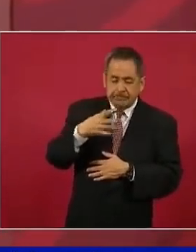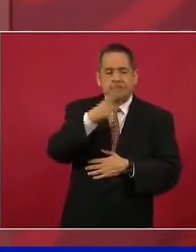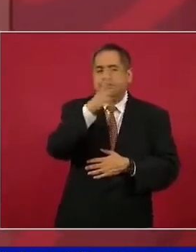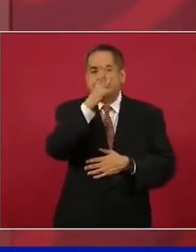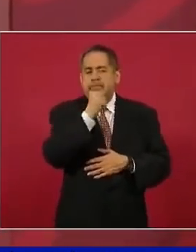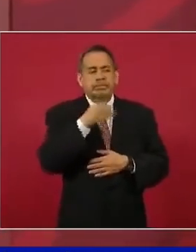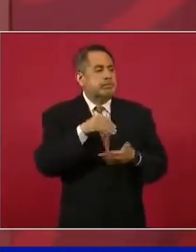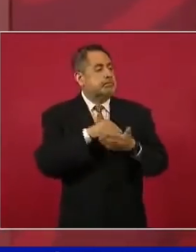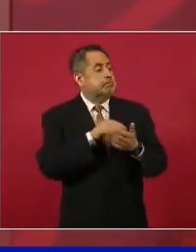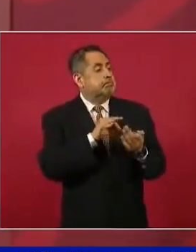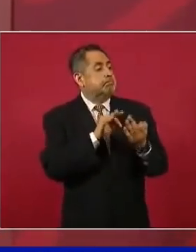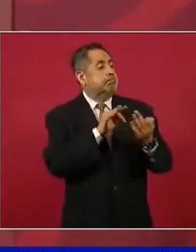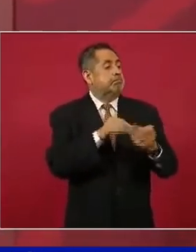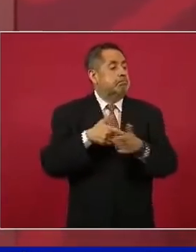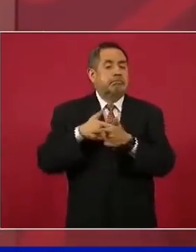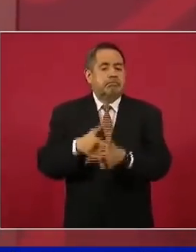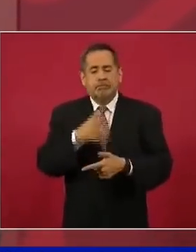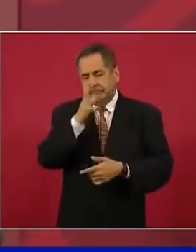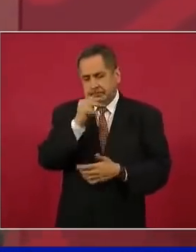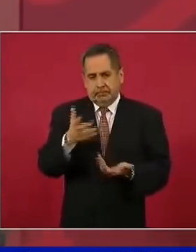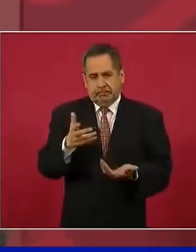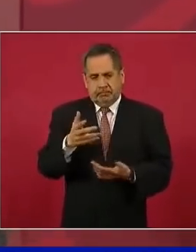no podríamos avanzar.